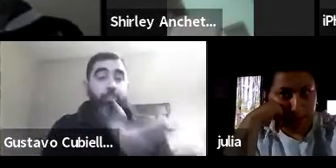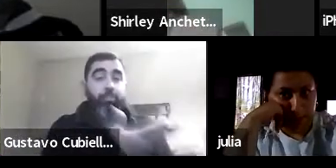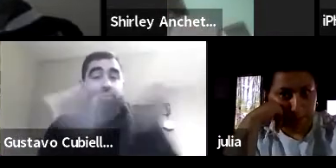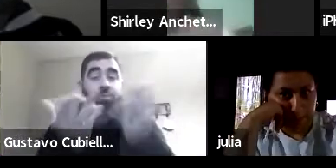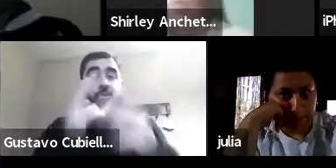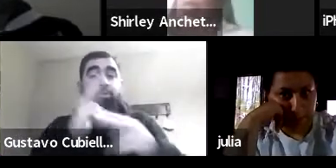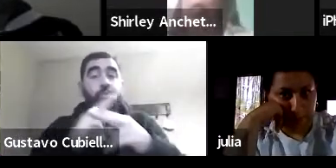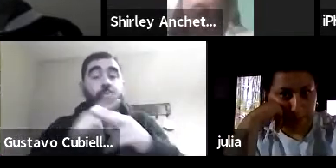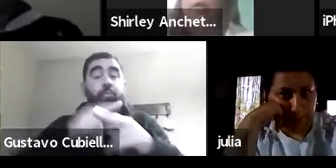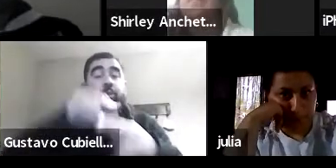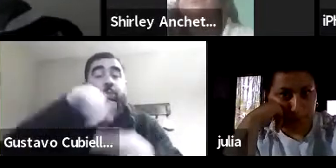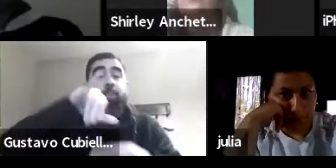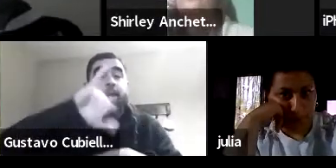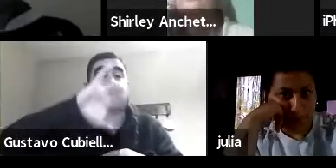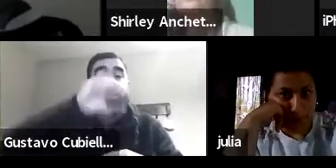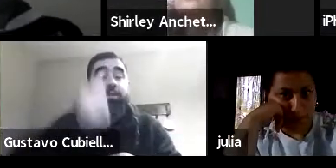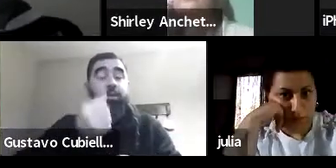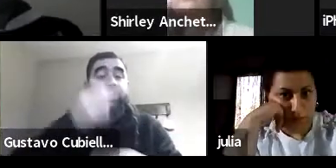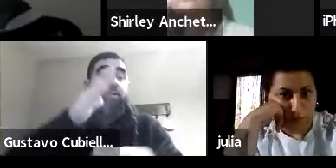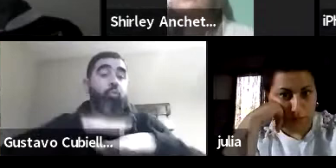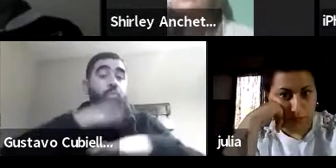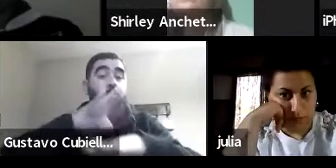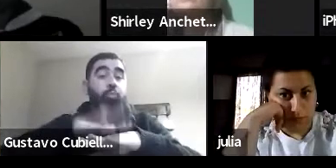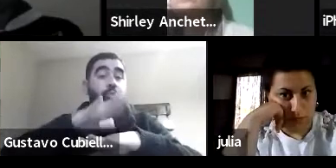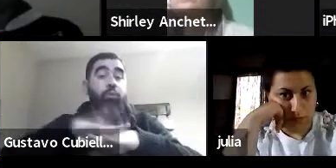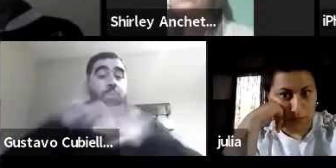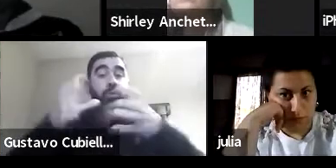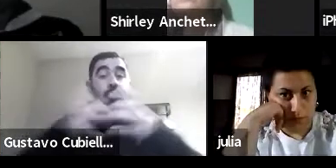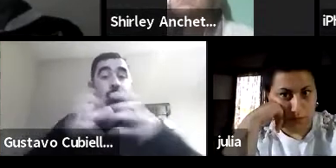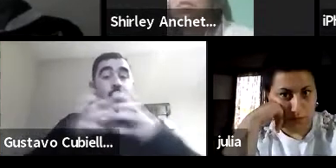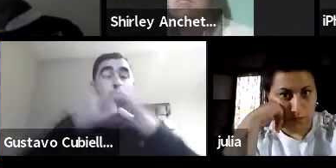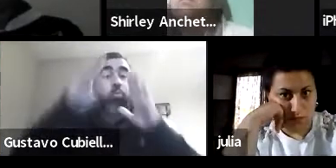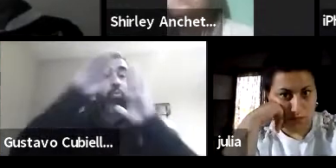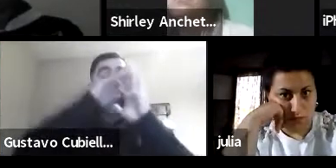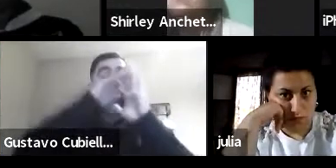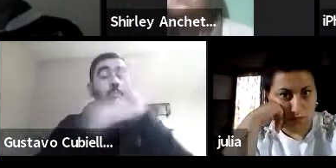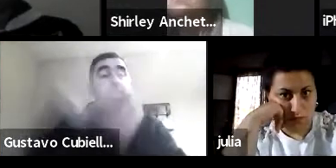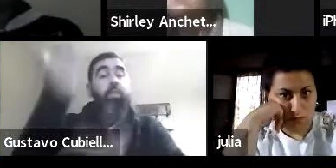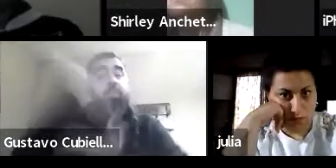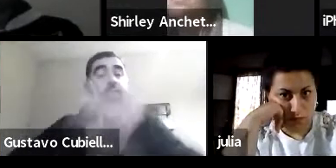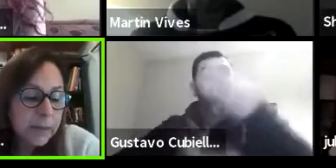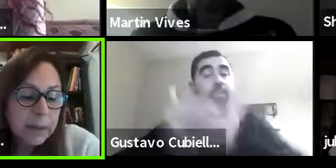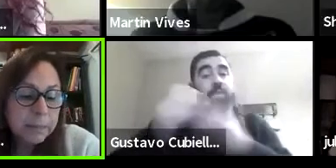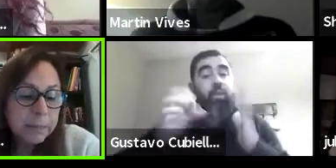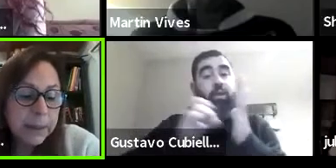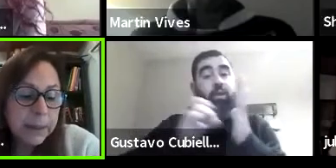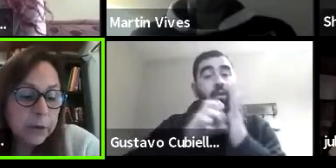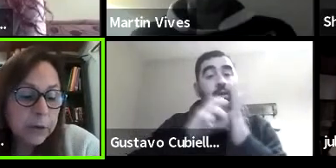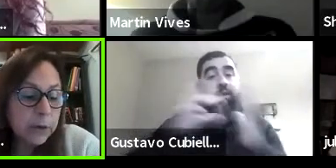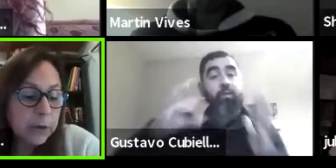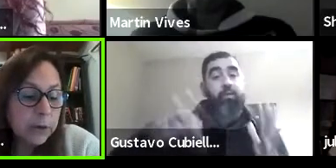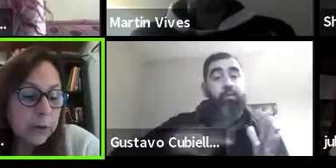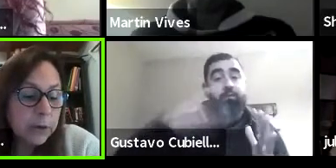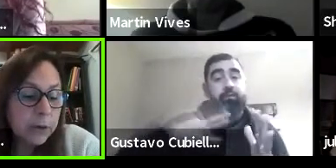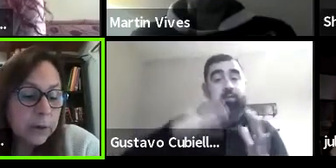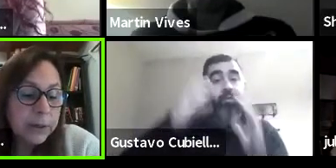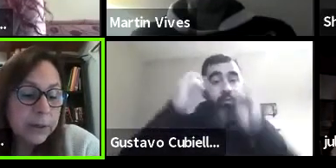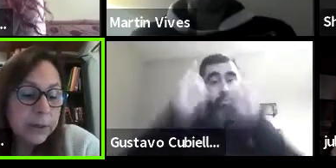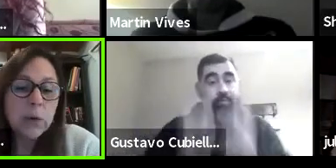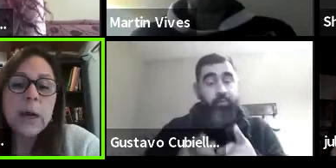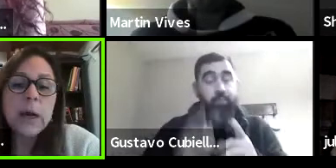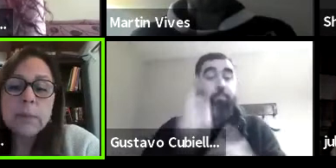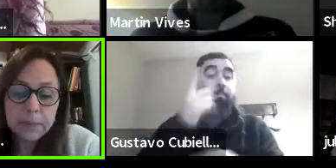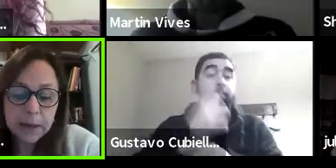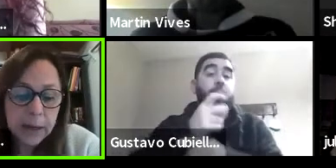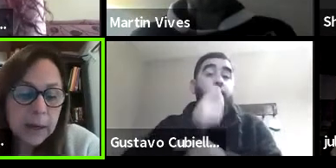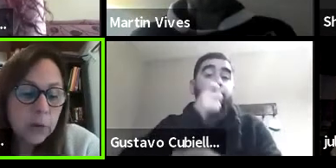es María José Bañato, soy la responsable del grupo y del programa Discapacidad y Calidad de Vida, pero en primer lugar le vamos a dar la